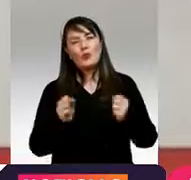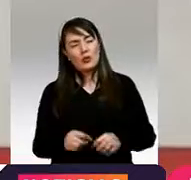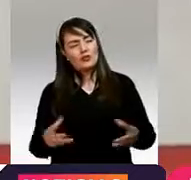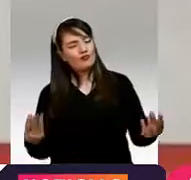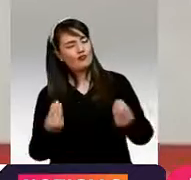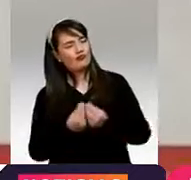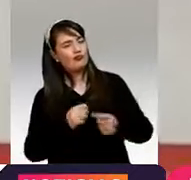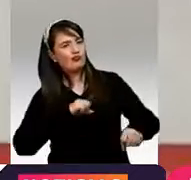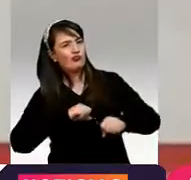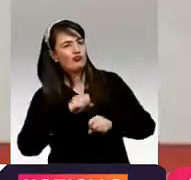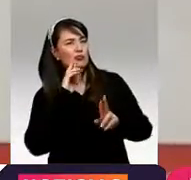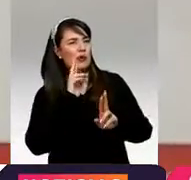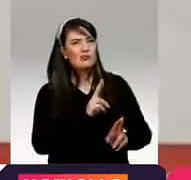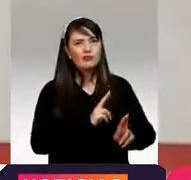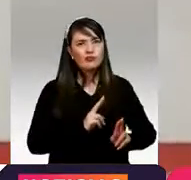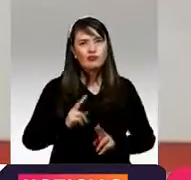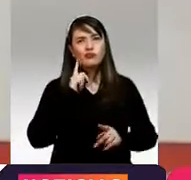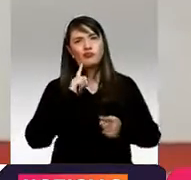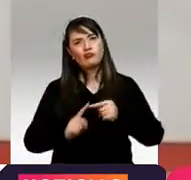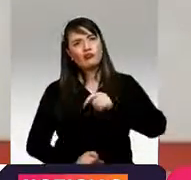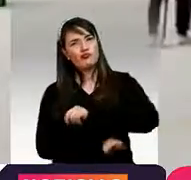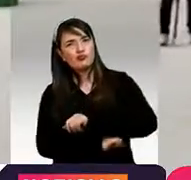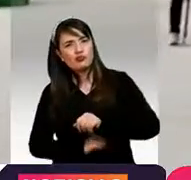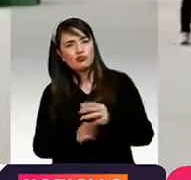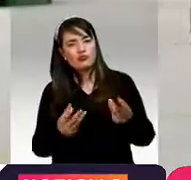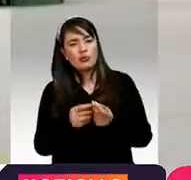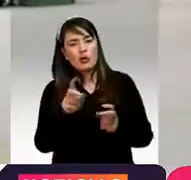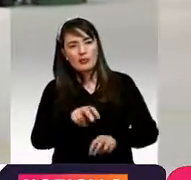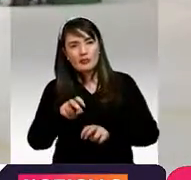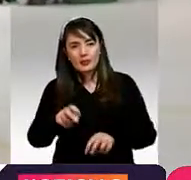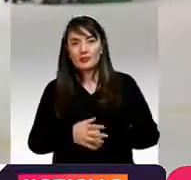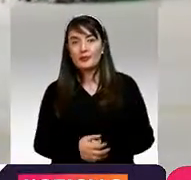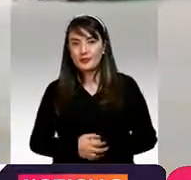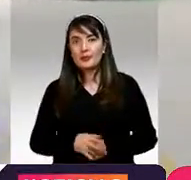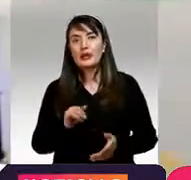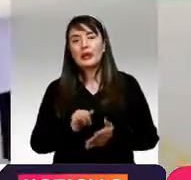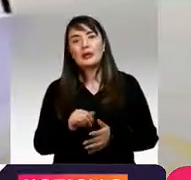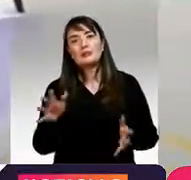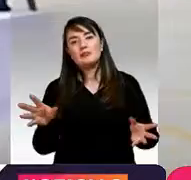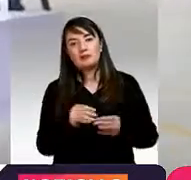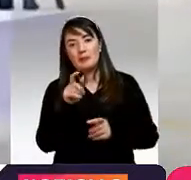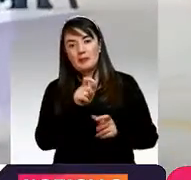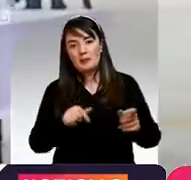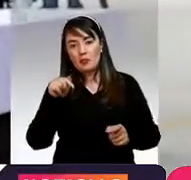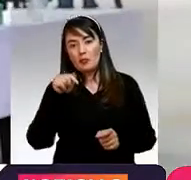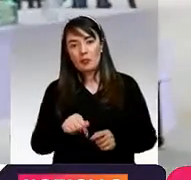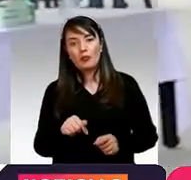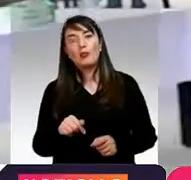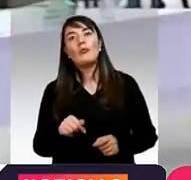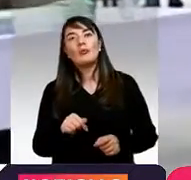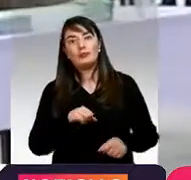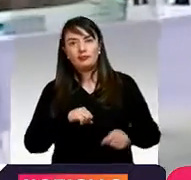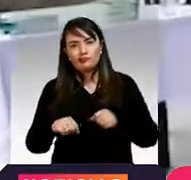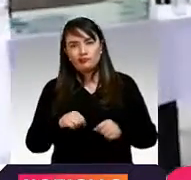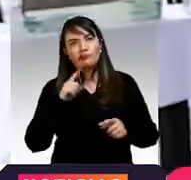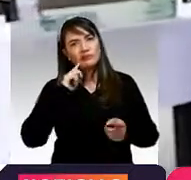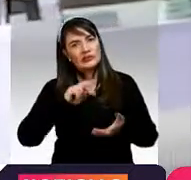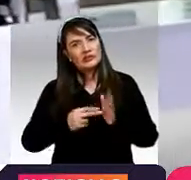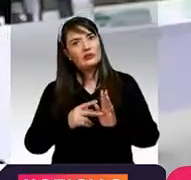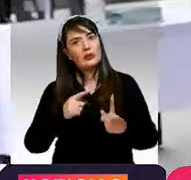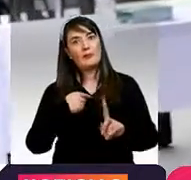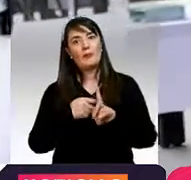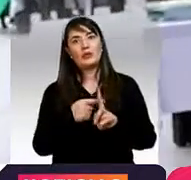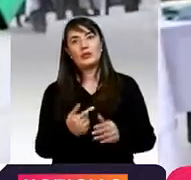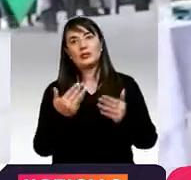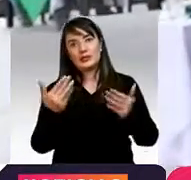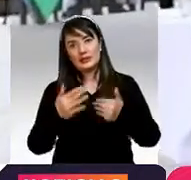mostrar resultados y poder fortalecer a los pequeños agricultores. Productores frutales de la zona destacan estas jornadas como positivas porque les